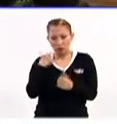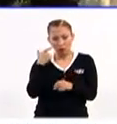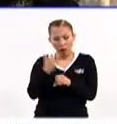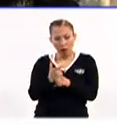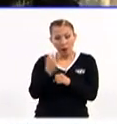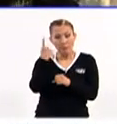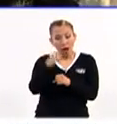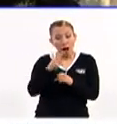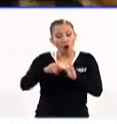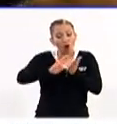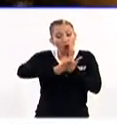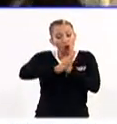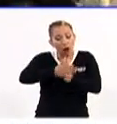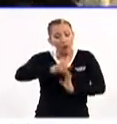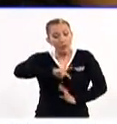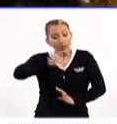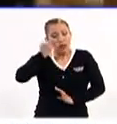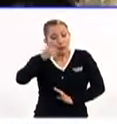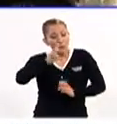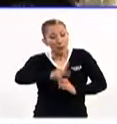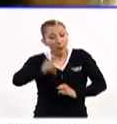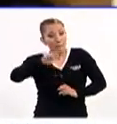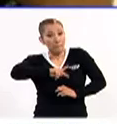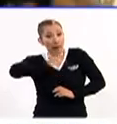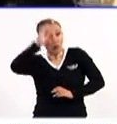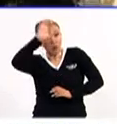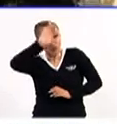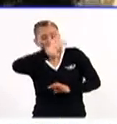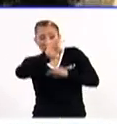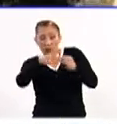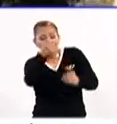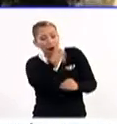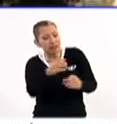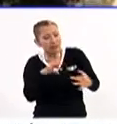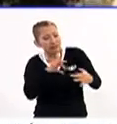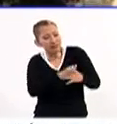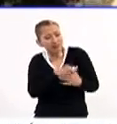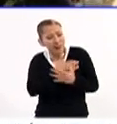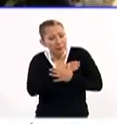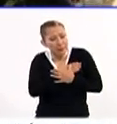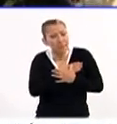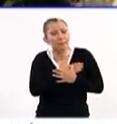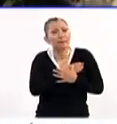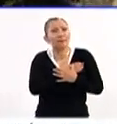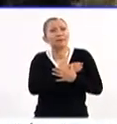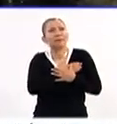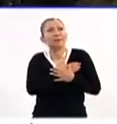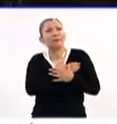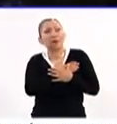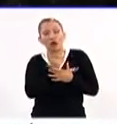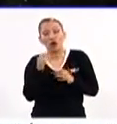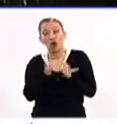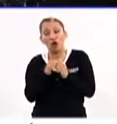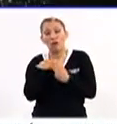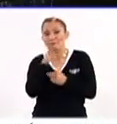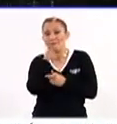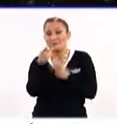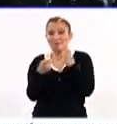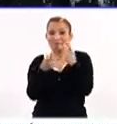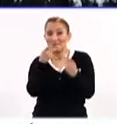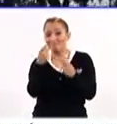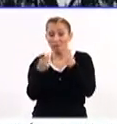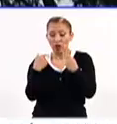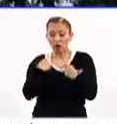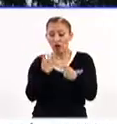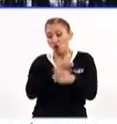encontré para volver a mi idioma y a mi pueblo y a mi cultura y a todo lo que representaba para mí el amor fue a través de la palabra, ¿no?